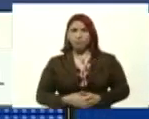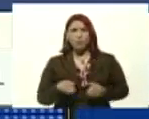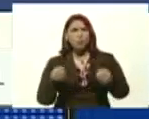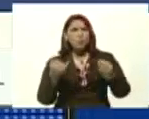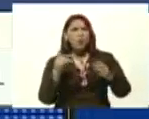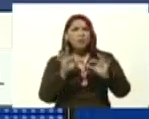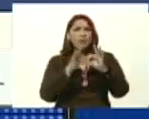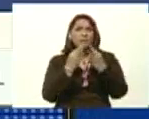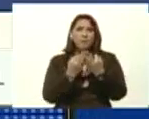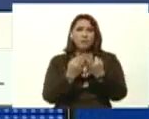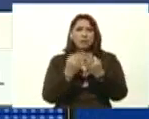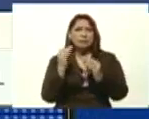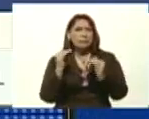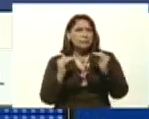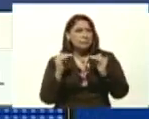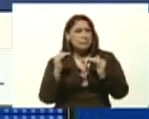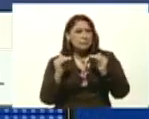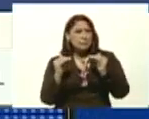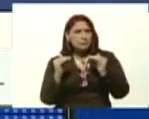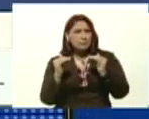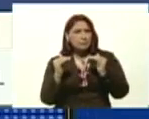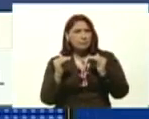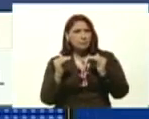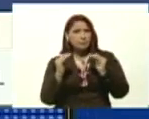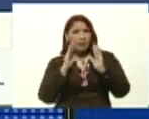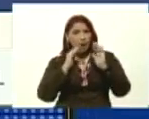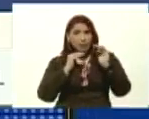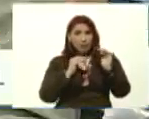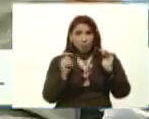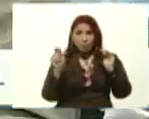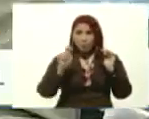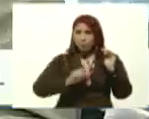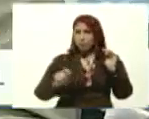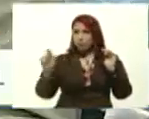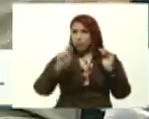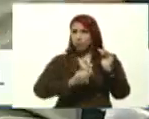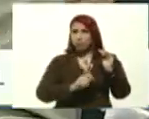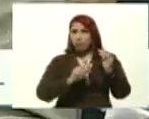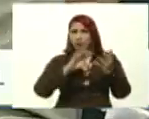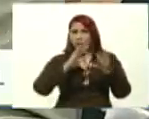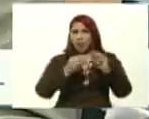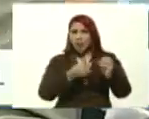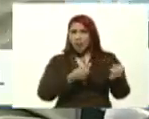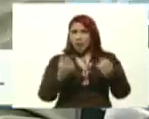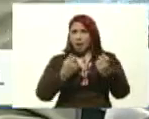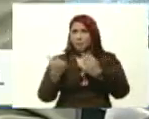¿Cuántas familias en promedio atendemos mensualmente en los CLAP?